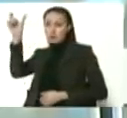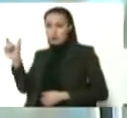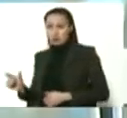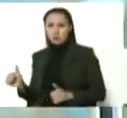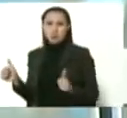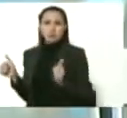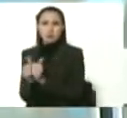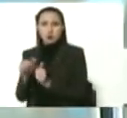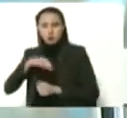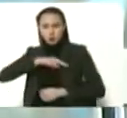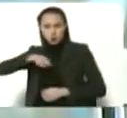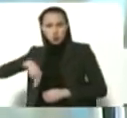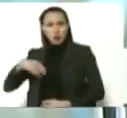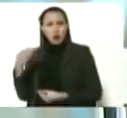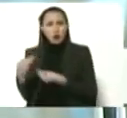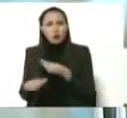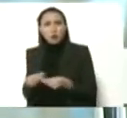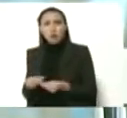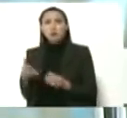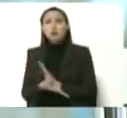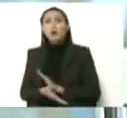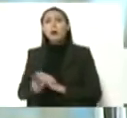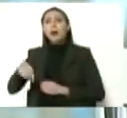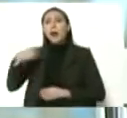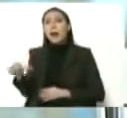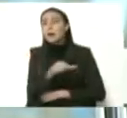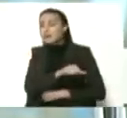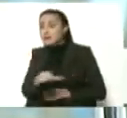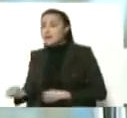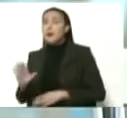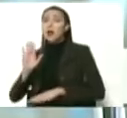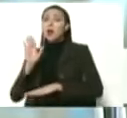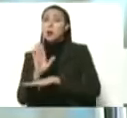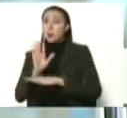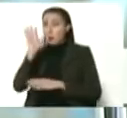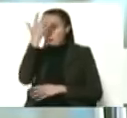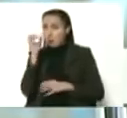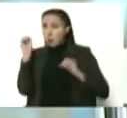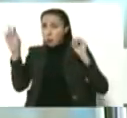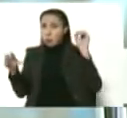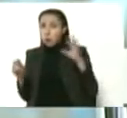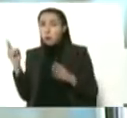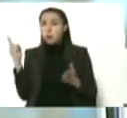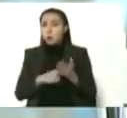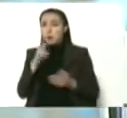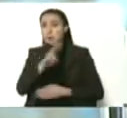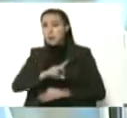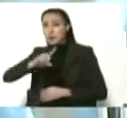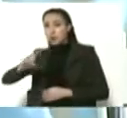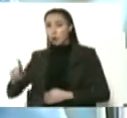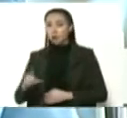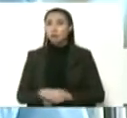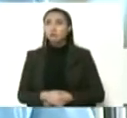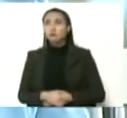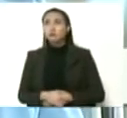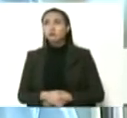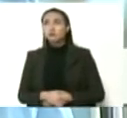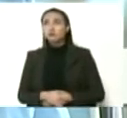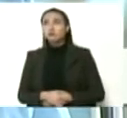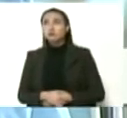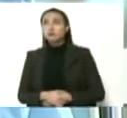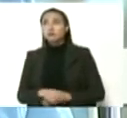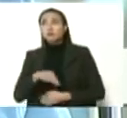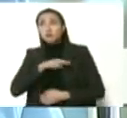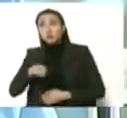previsto lanzar la semana de seguridad, Carnaval Seguridad 2021. Dentro de ese marco estamos